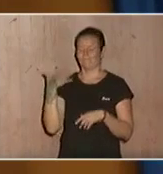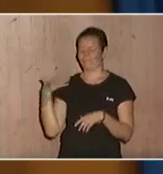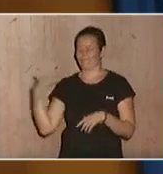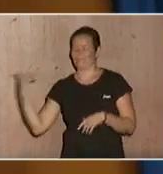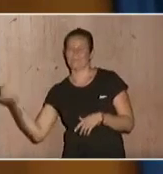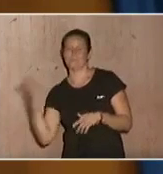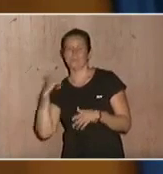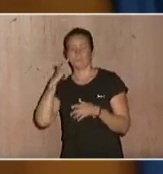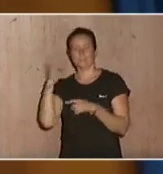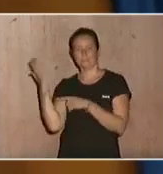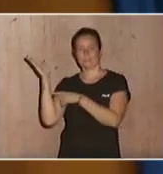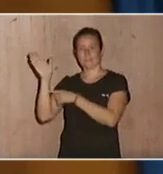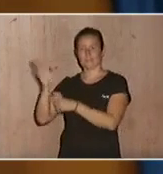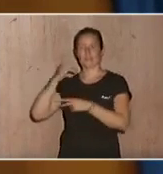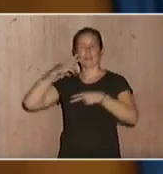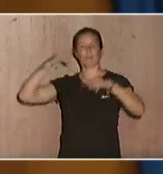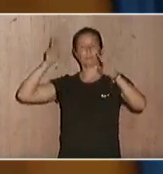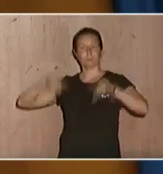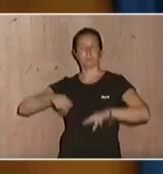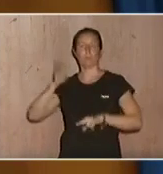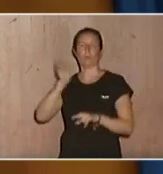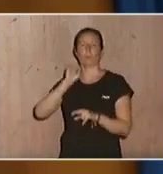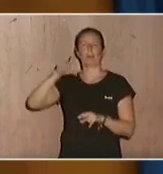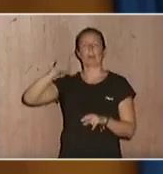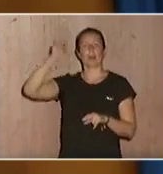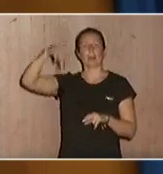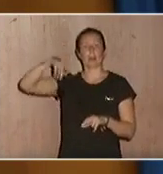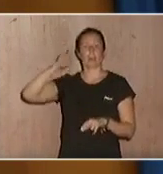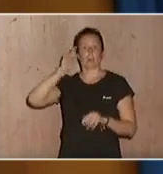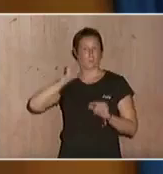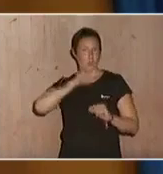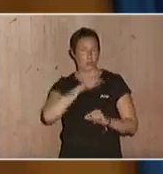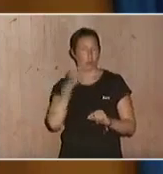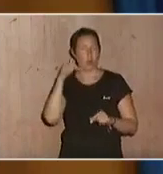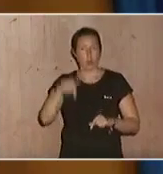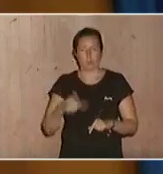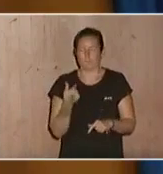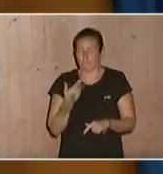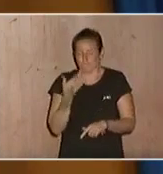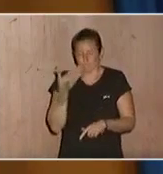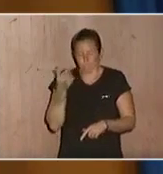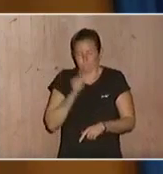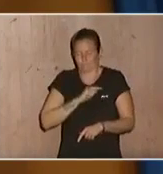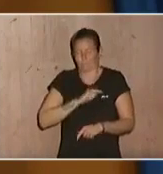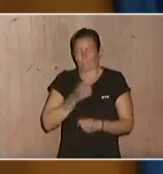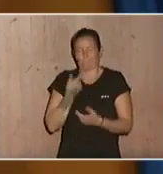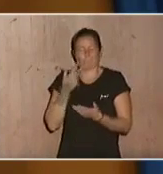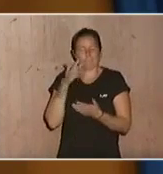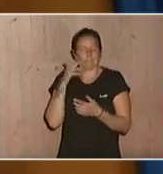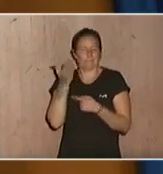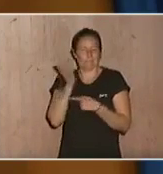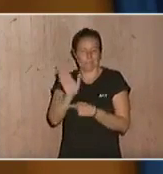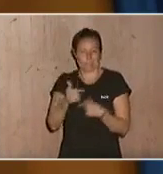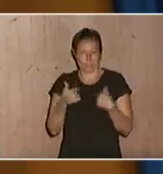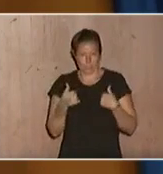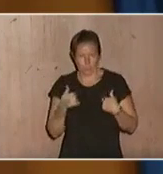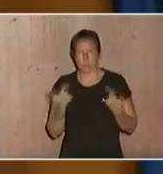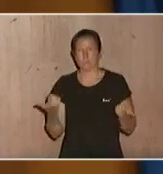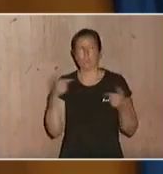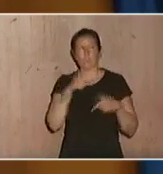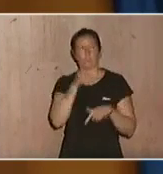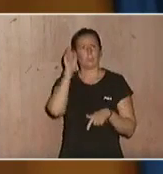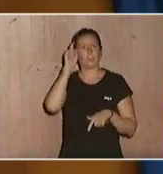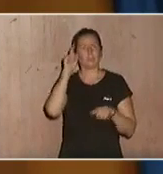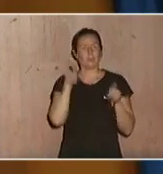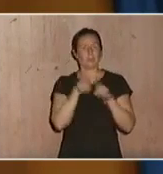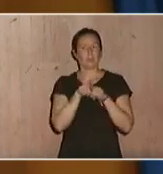reconocimiento al profesor William Thompson. Para mí y muchos de mis colegas, William representa más que un profesor o